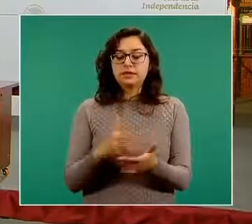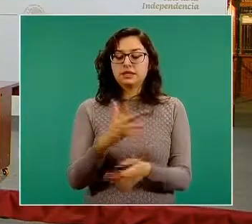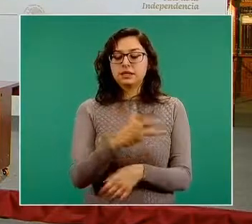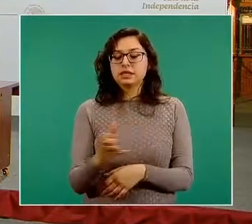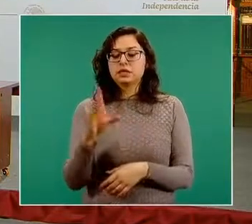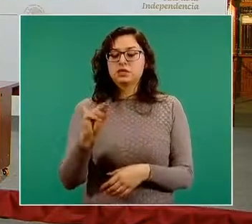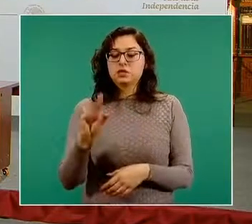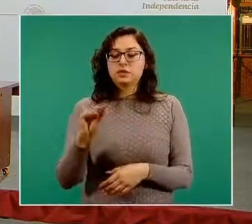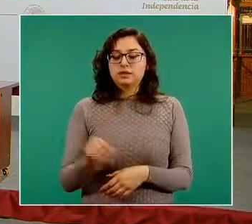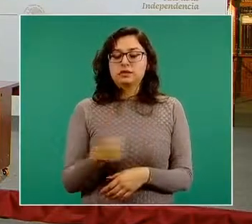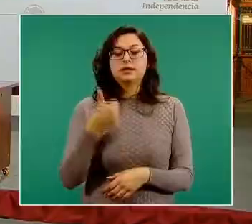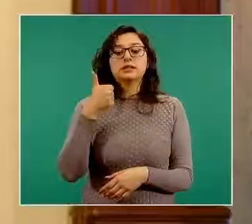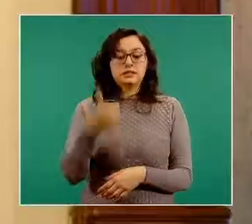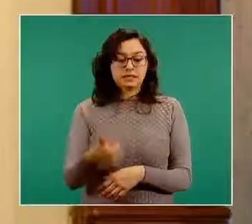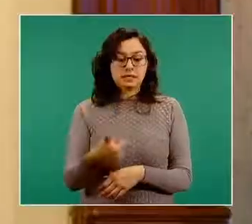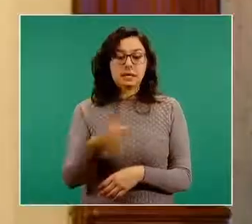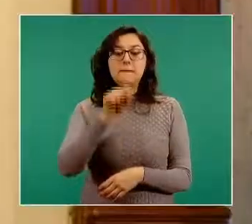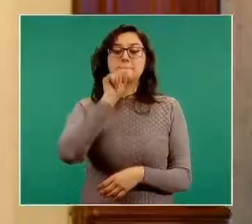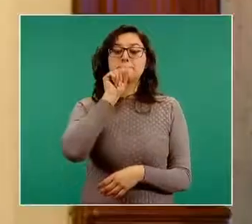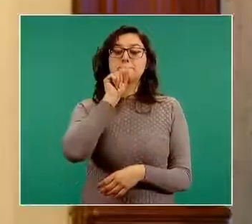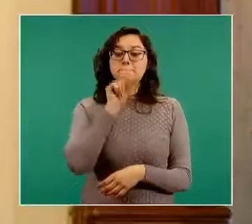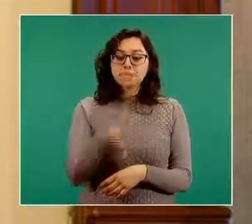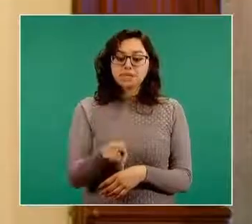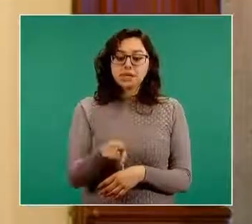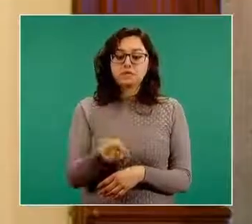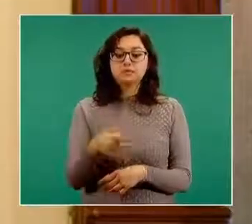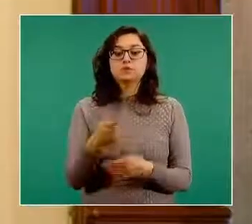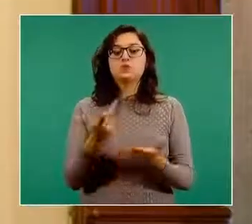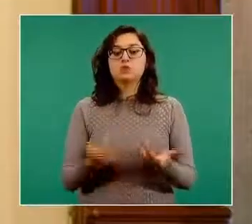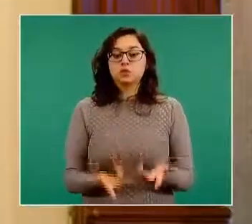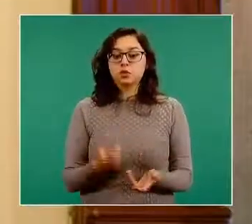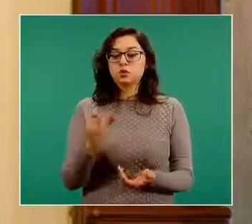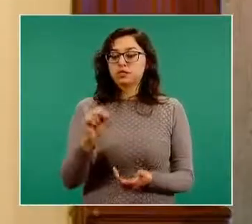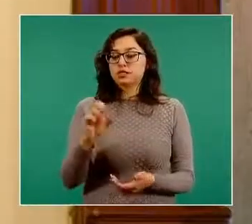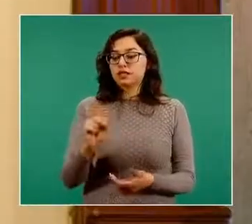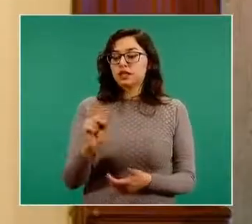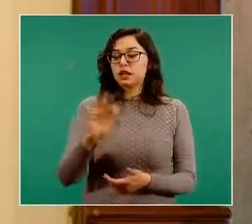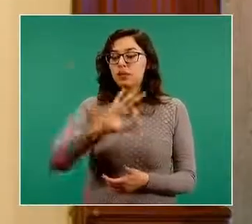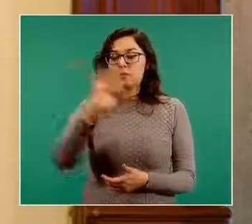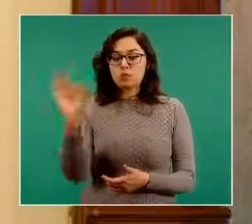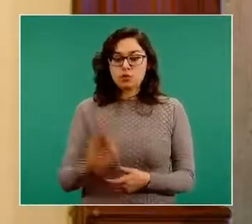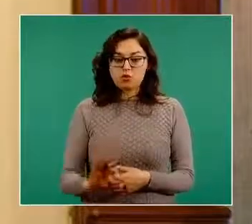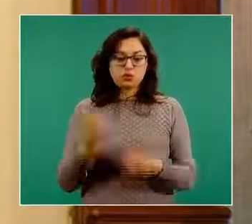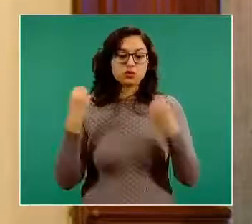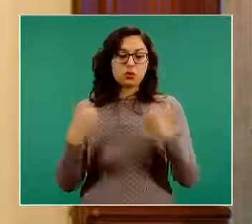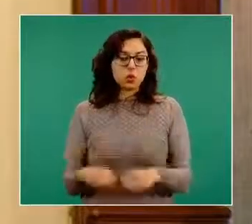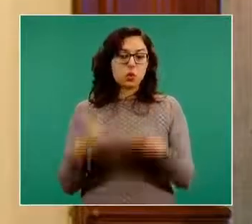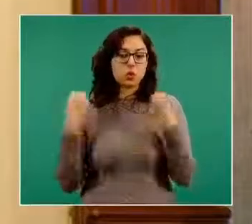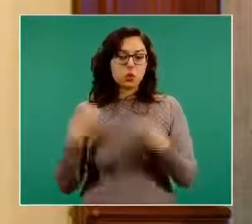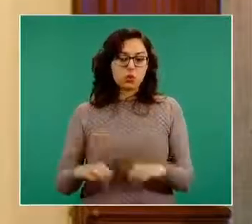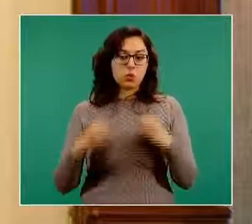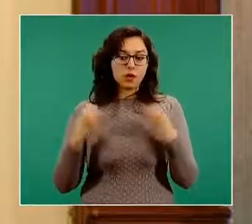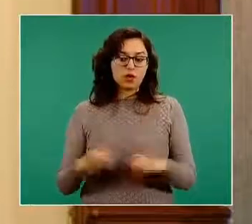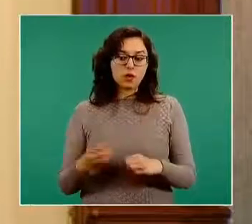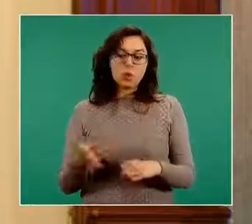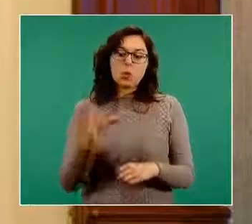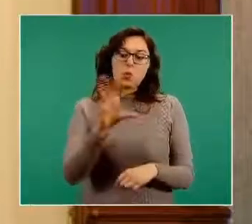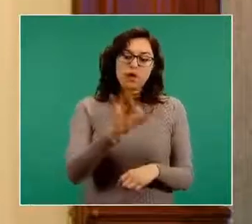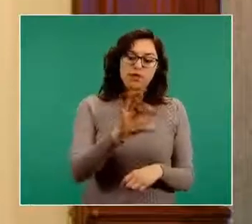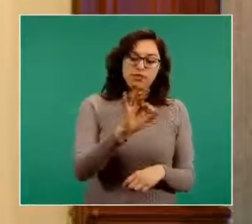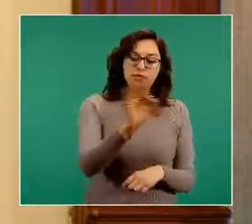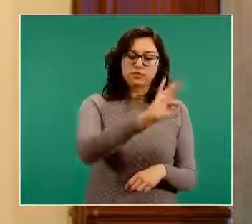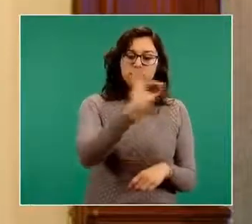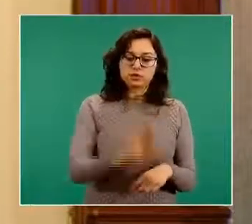13.596, que también para efectos de la media nacional representaría entonces un 60% de ocupación y por lo tanto un 40%